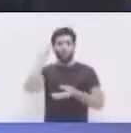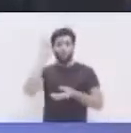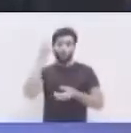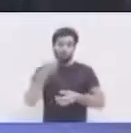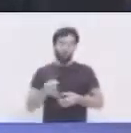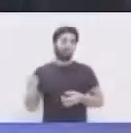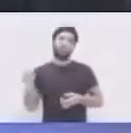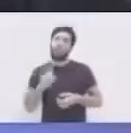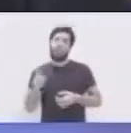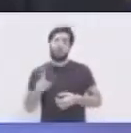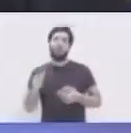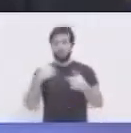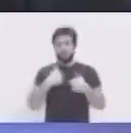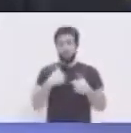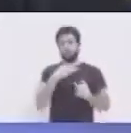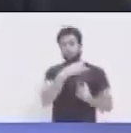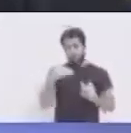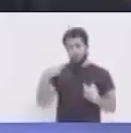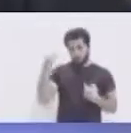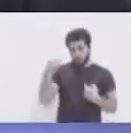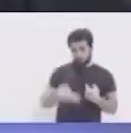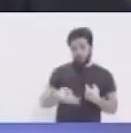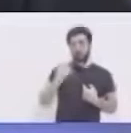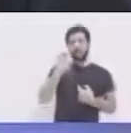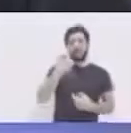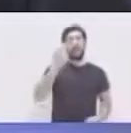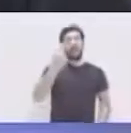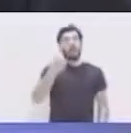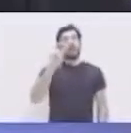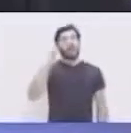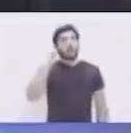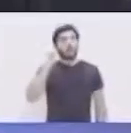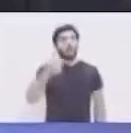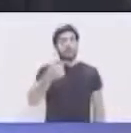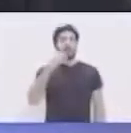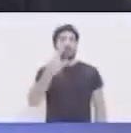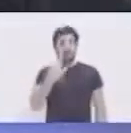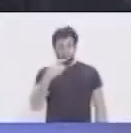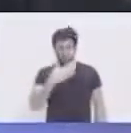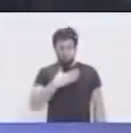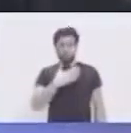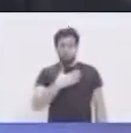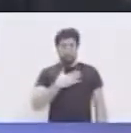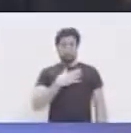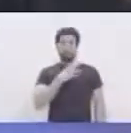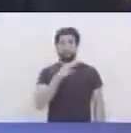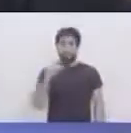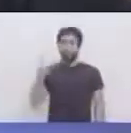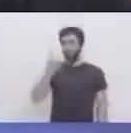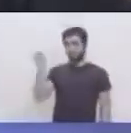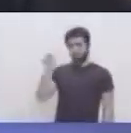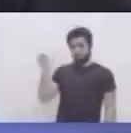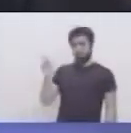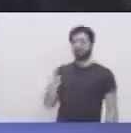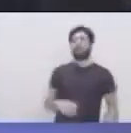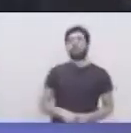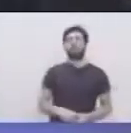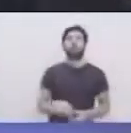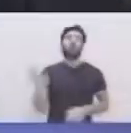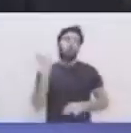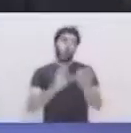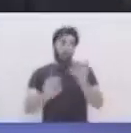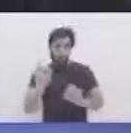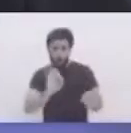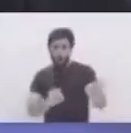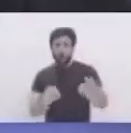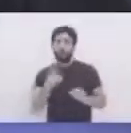pollo, en realidad mis papás me pusieron Edgar, pero mis amigos me pusieron pollo. Y ustedes, amigos, ahí en casa igual me pueden decir Edgar o me pueden decir